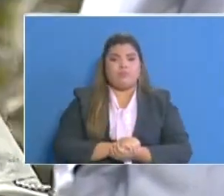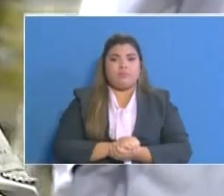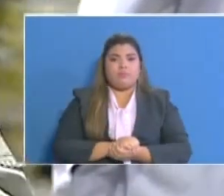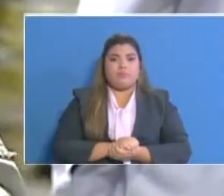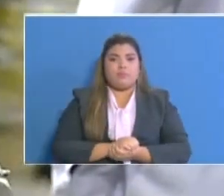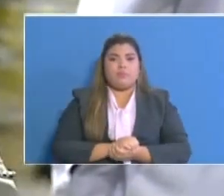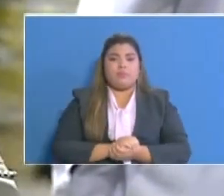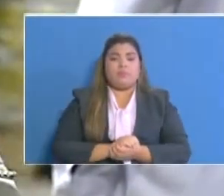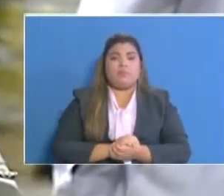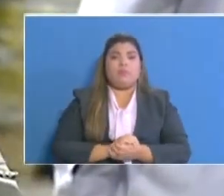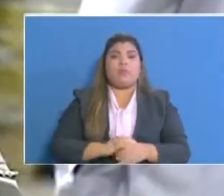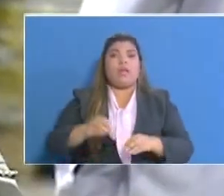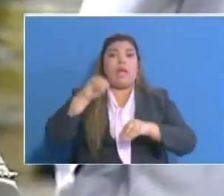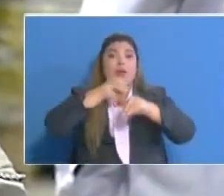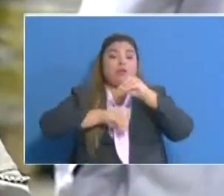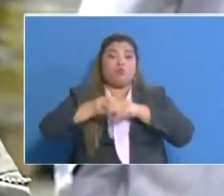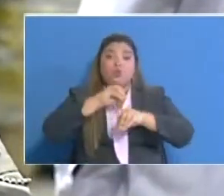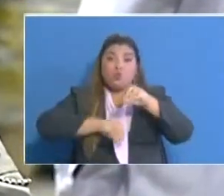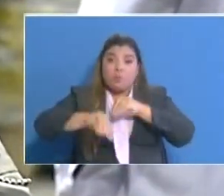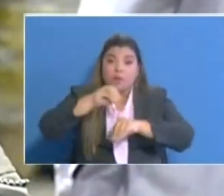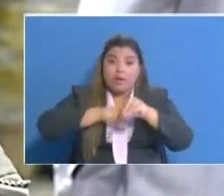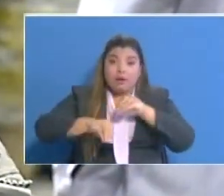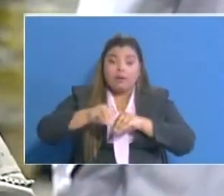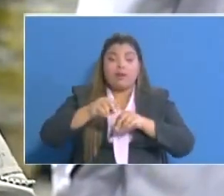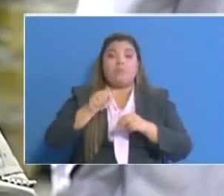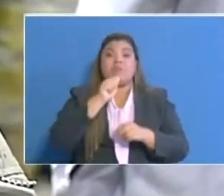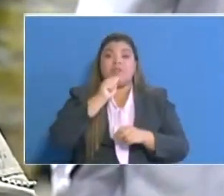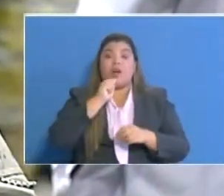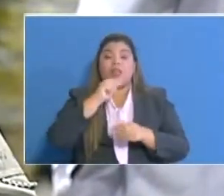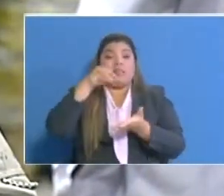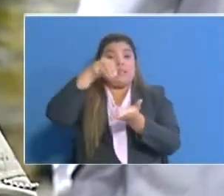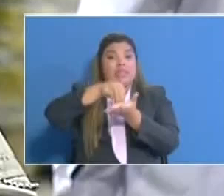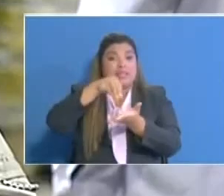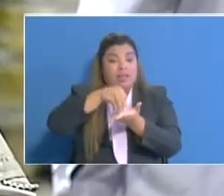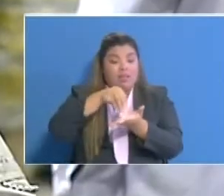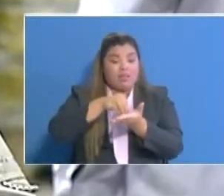A los súper y a la tiendita de los chinos y a sus colaboradores.